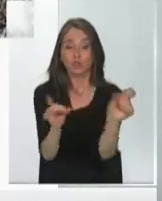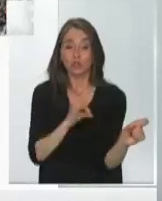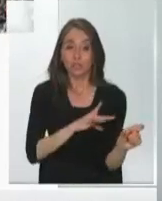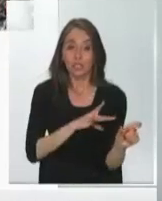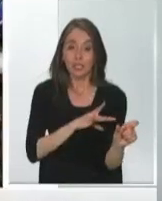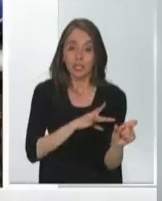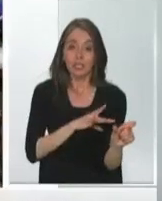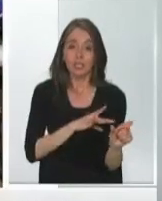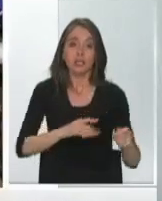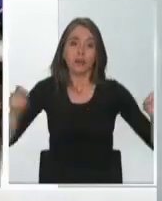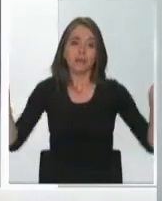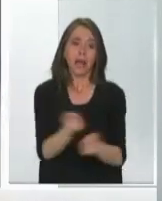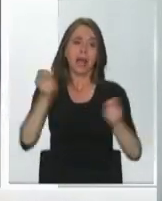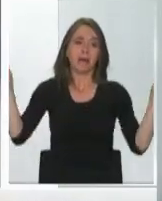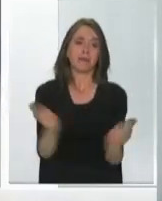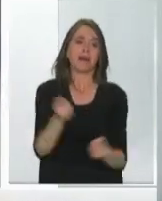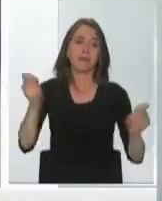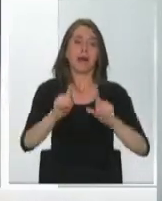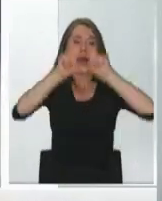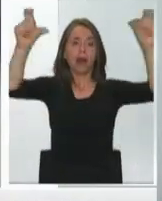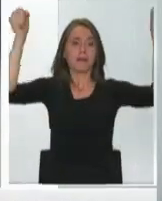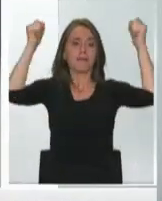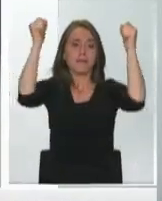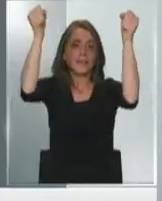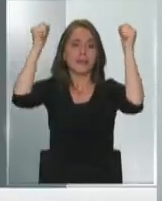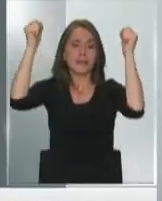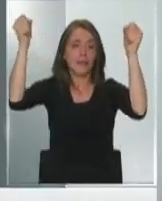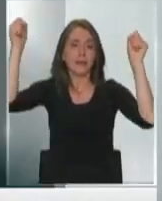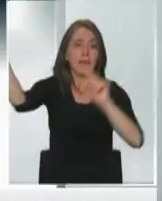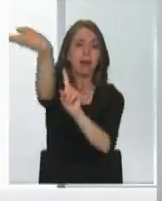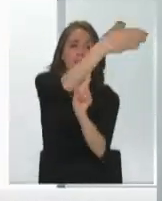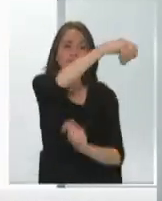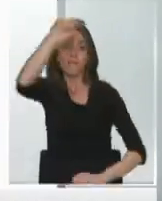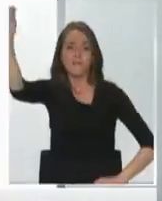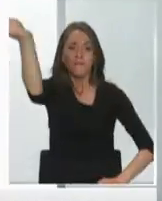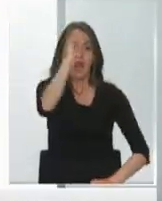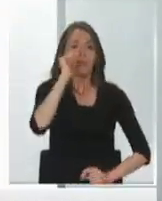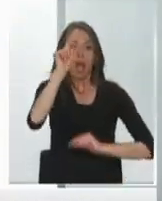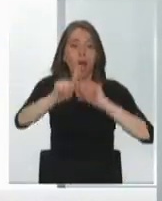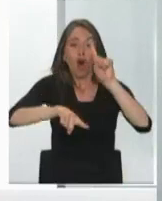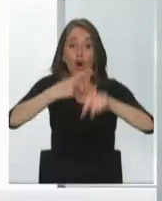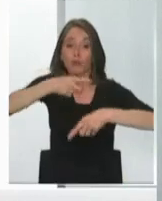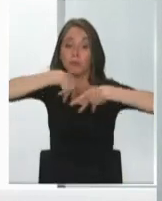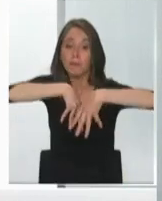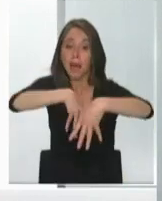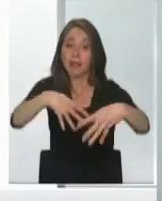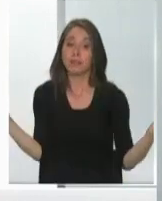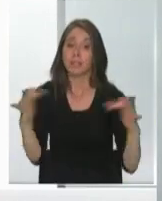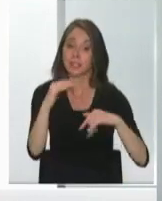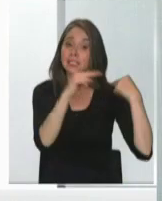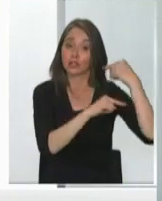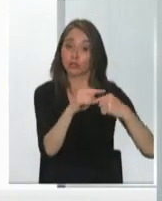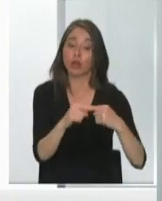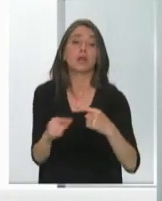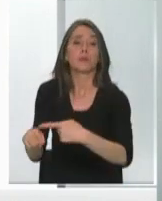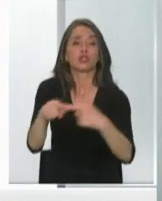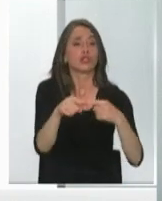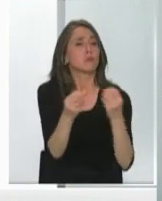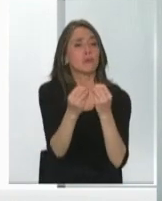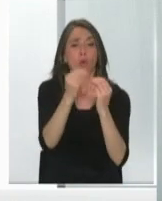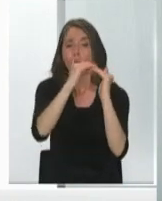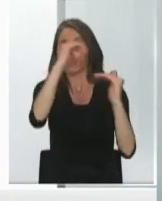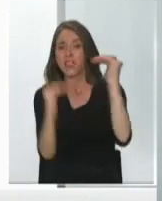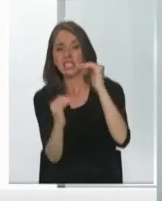chilenos levantaron sus cacerolas, lienzos y banderas. Al día siguiente de una manifestación histórica contra las desigualdades